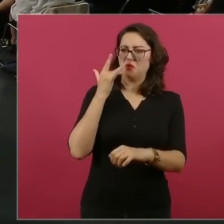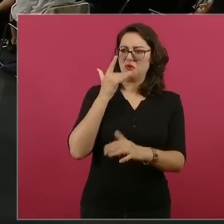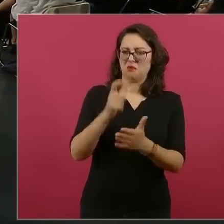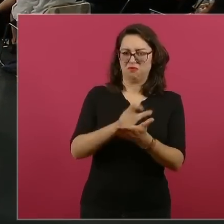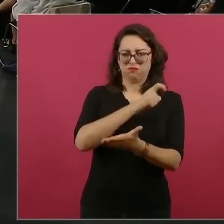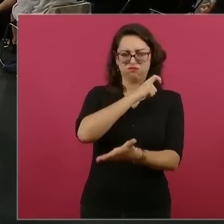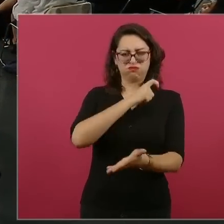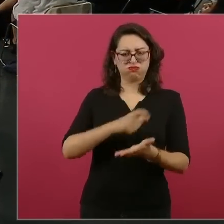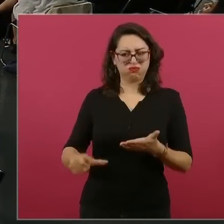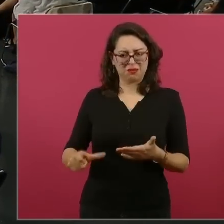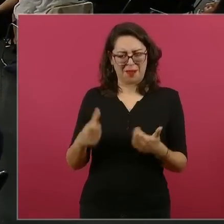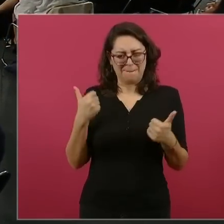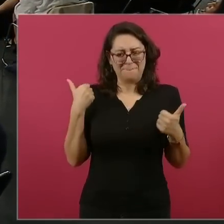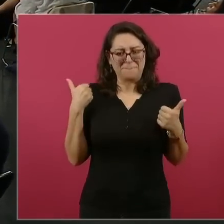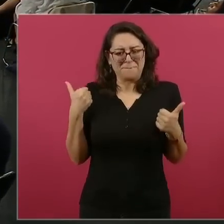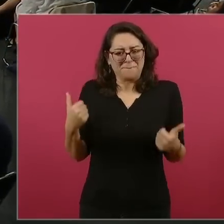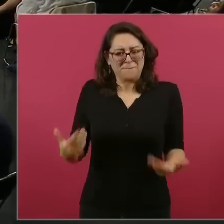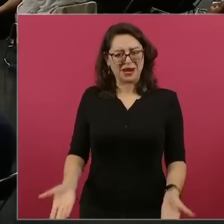Imagínense,